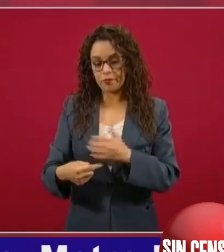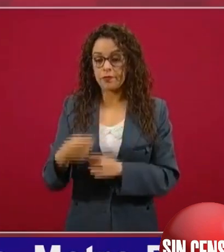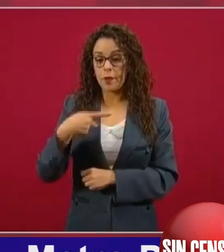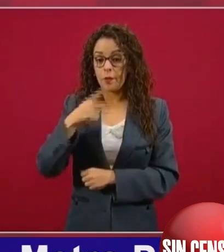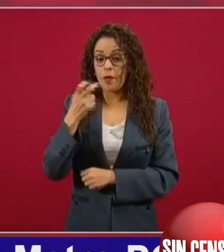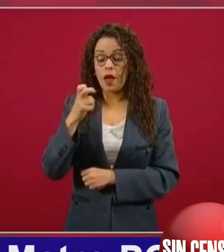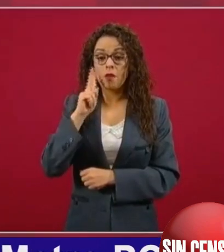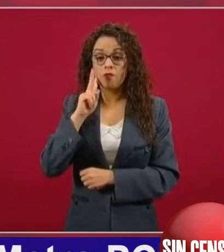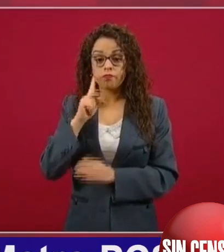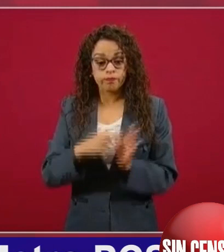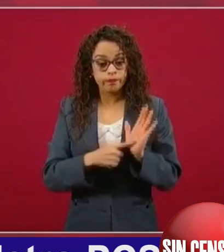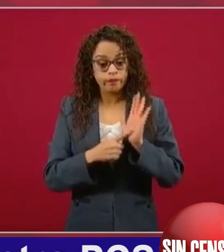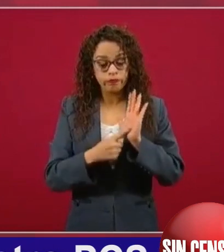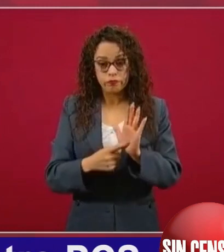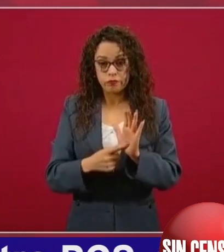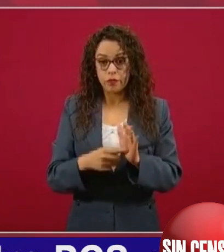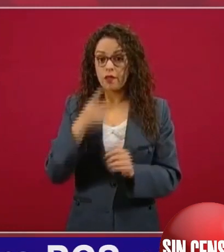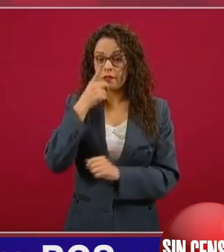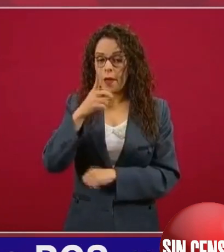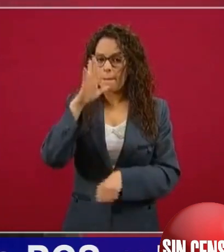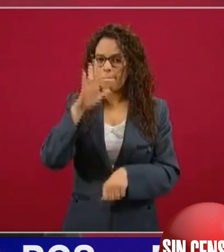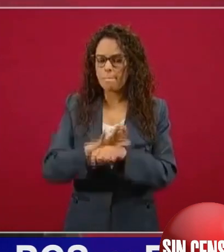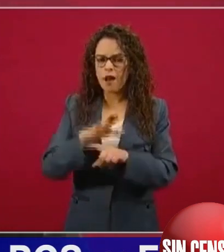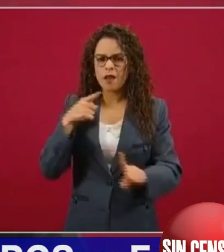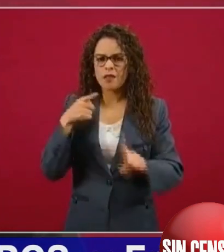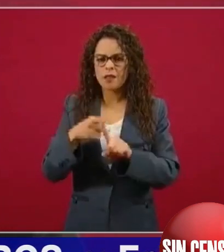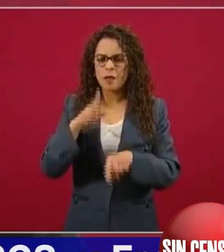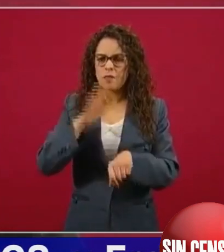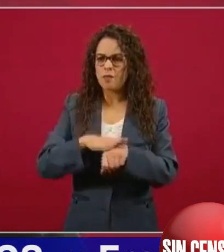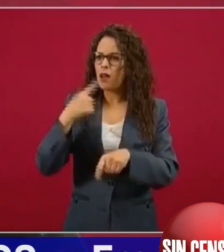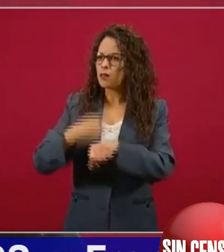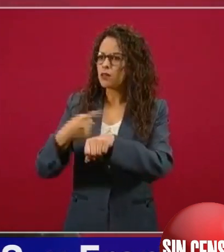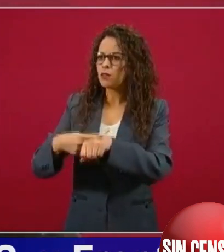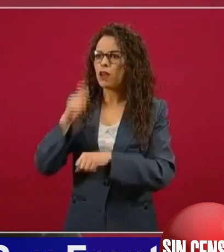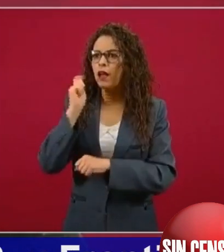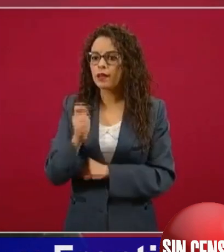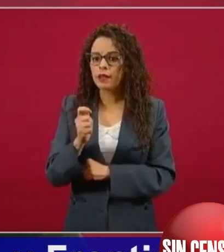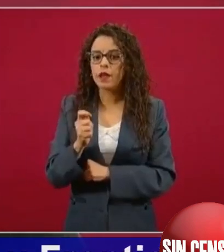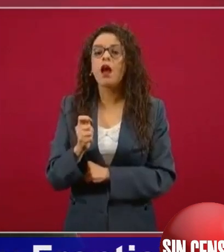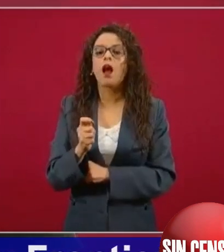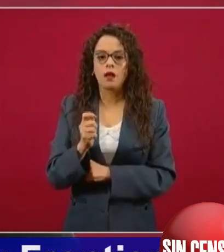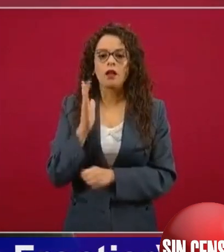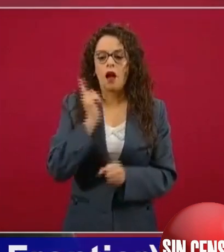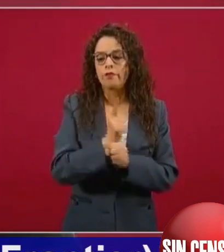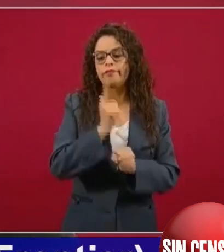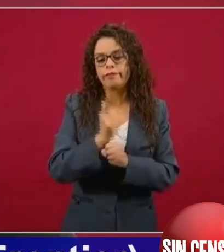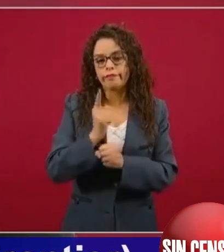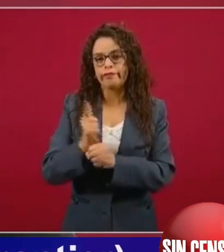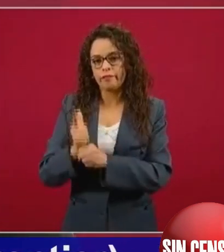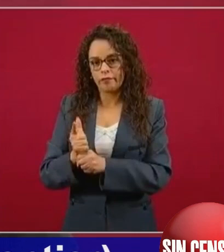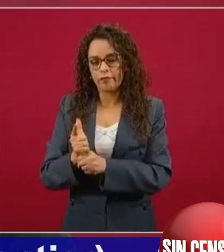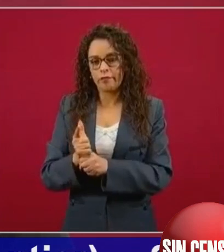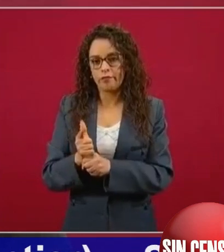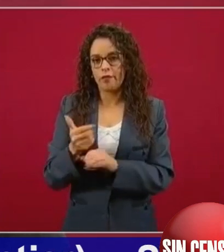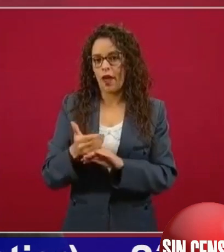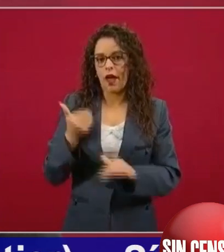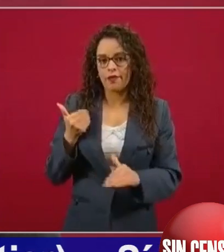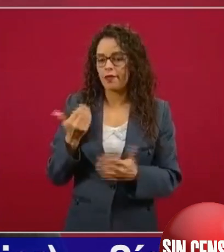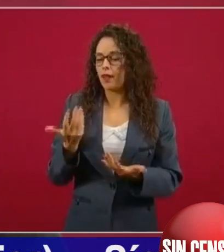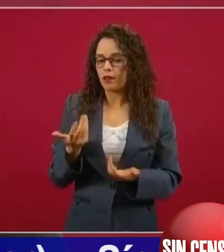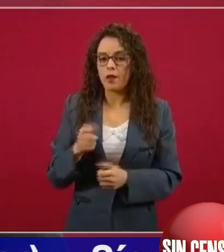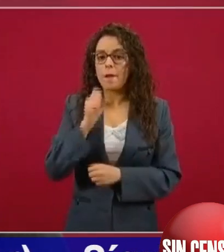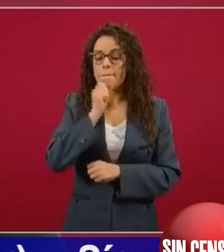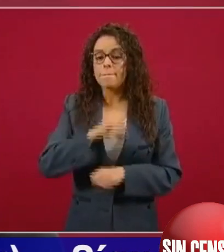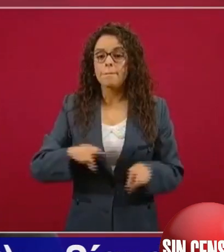la razón principal del incremento de casos sea una mayor detección. La conclusión es, parece estar teniendo la